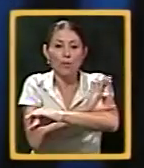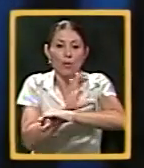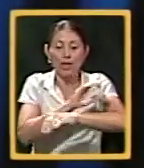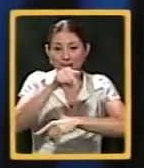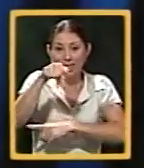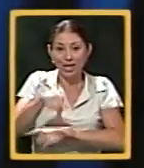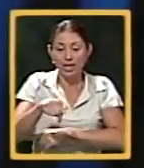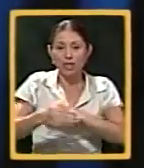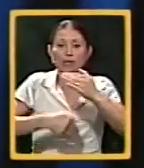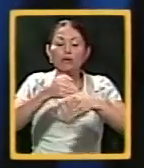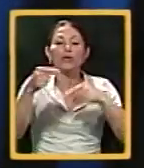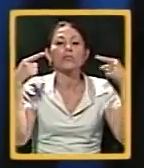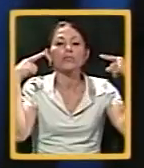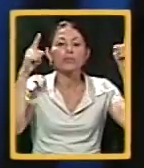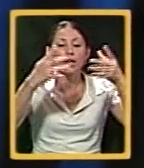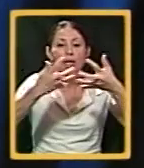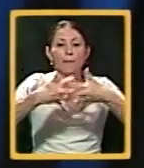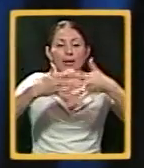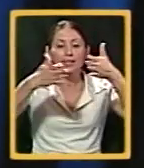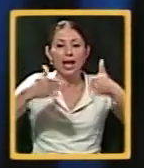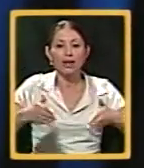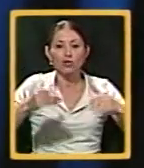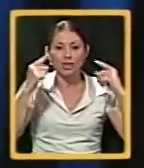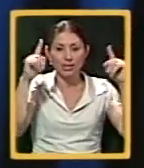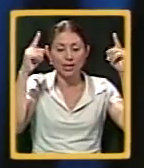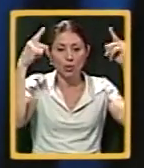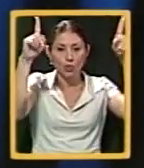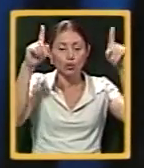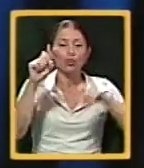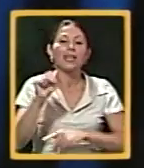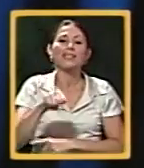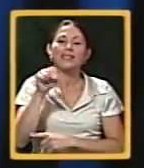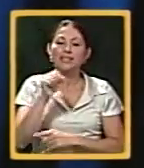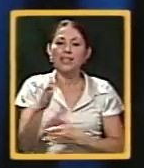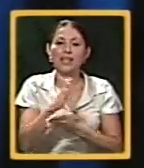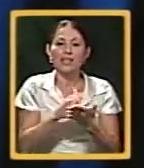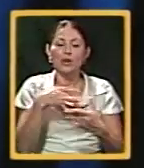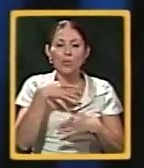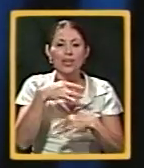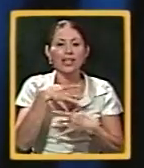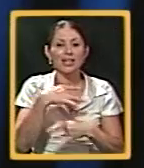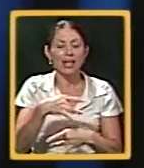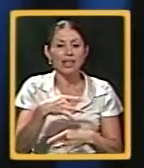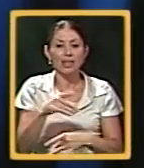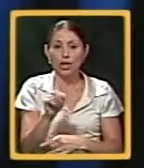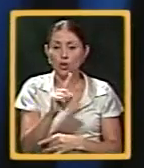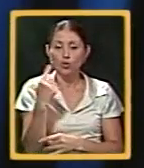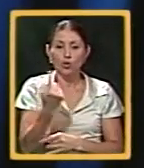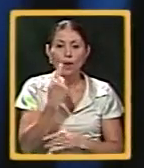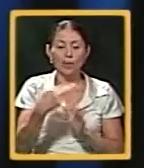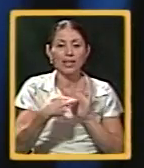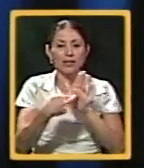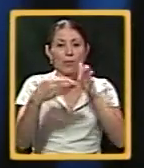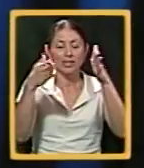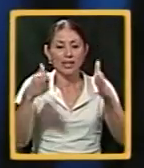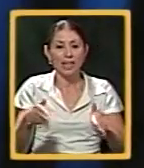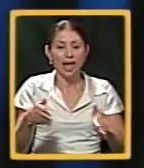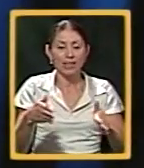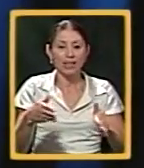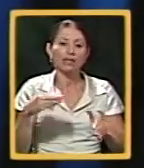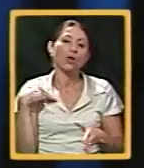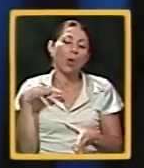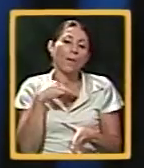empresarios y exitosos. Sí, es algo muy interesante. No solo hay representantes o miembros de la academia